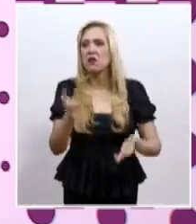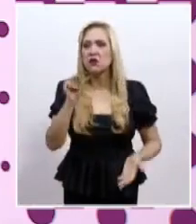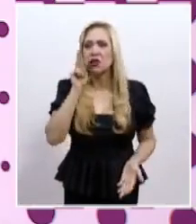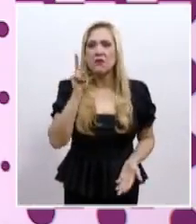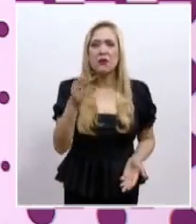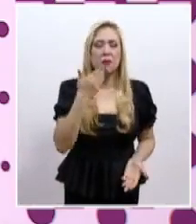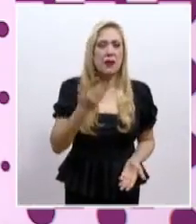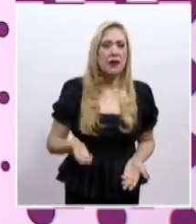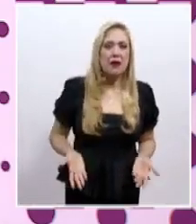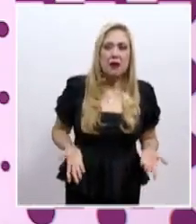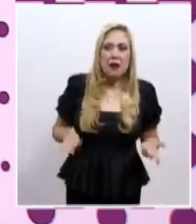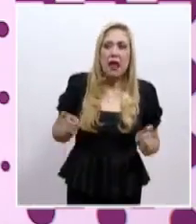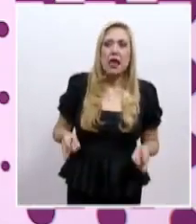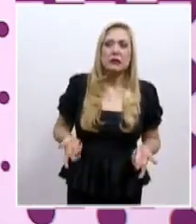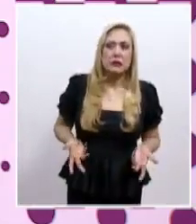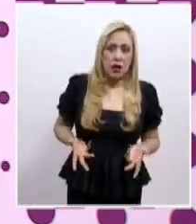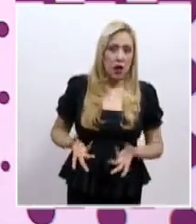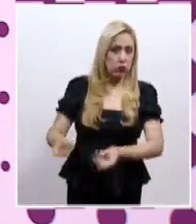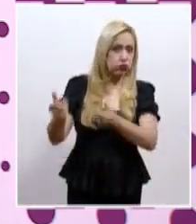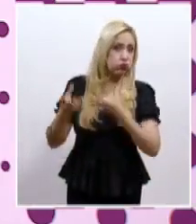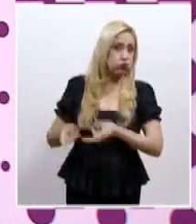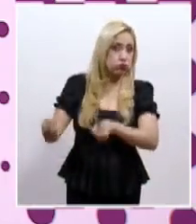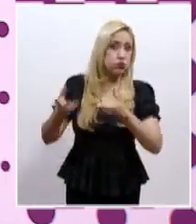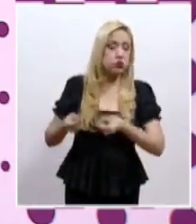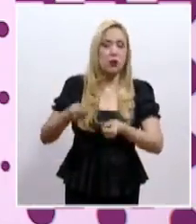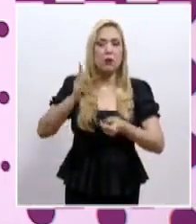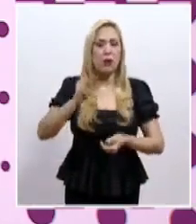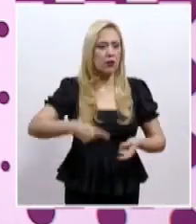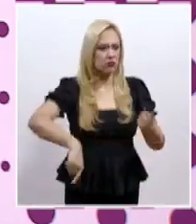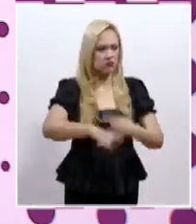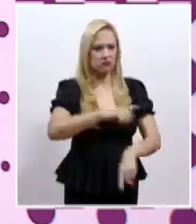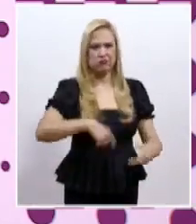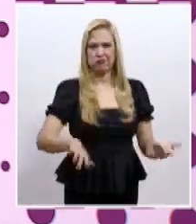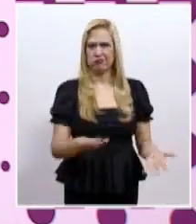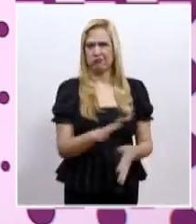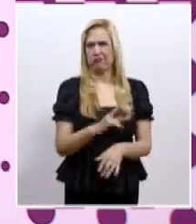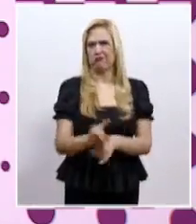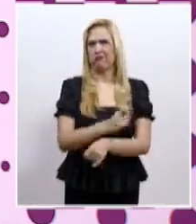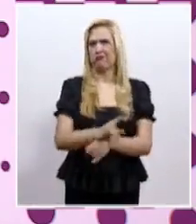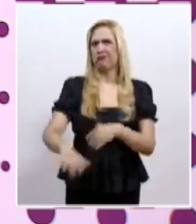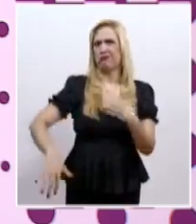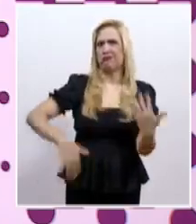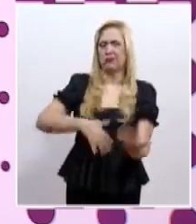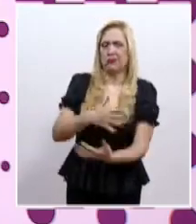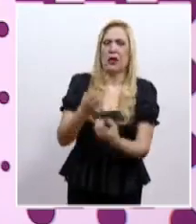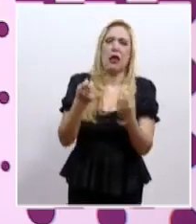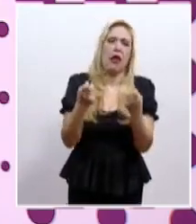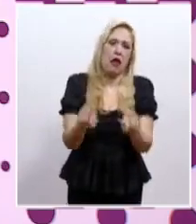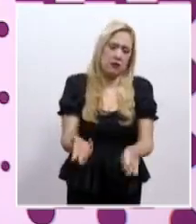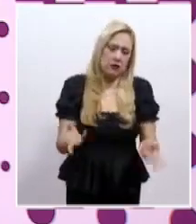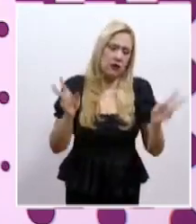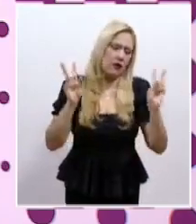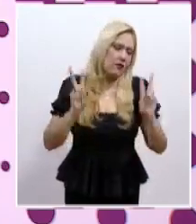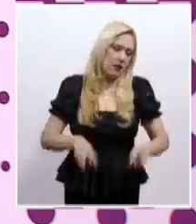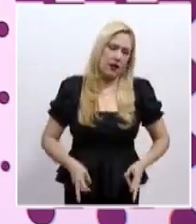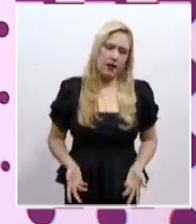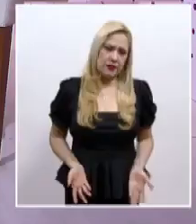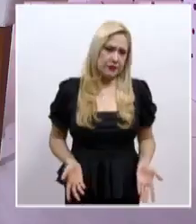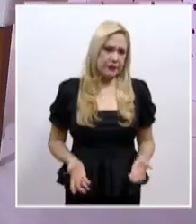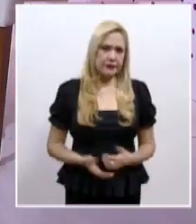pero no resolver el problema, que es parte también de lo que ha estado enfatizando Eduardo de manera muy acertada.